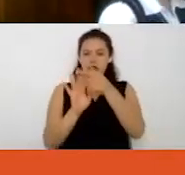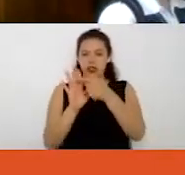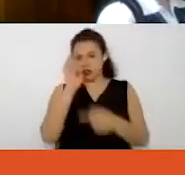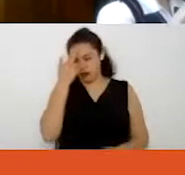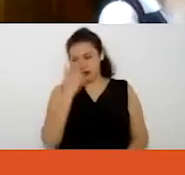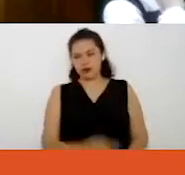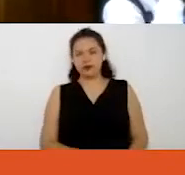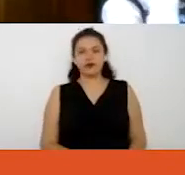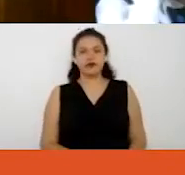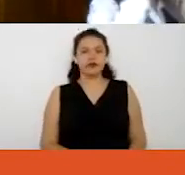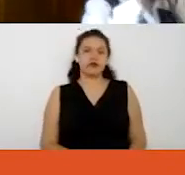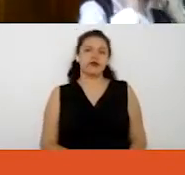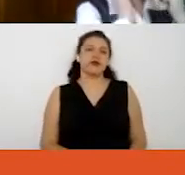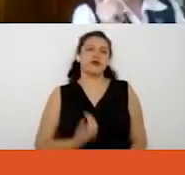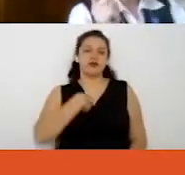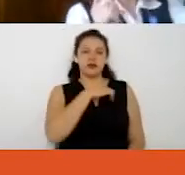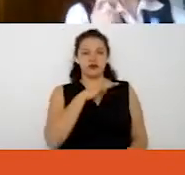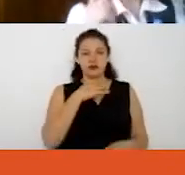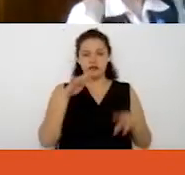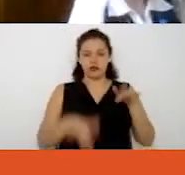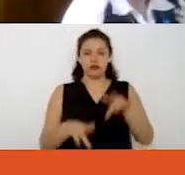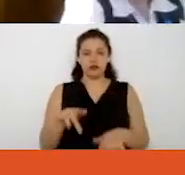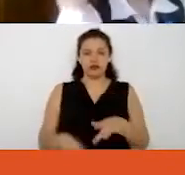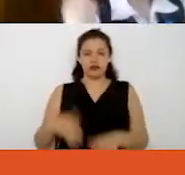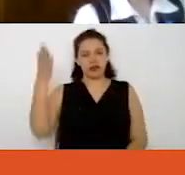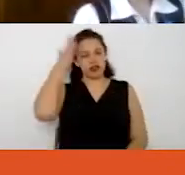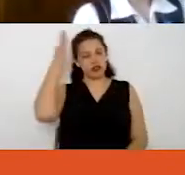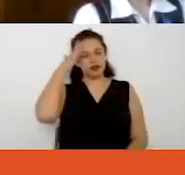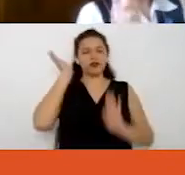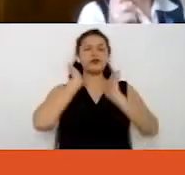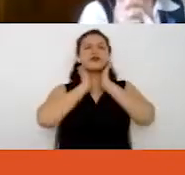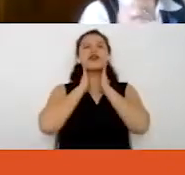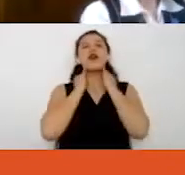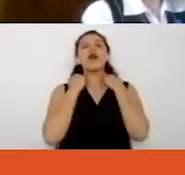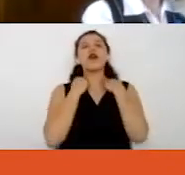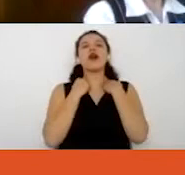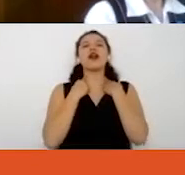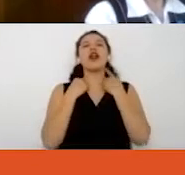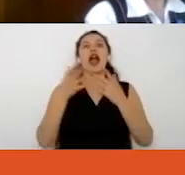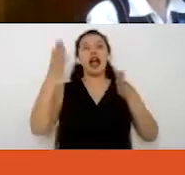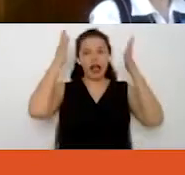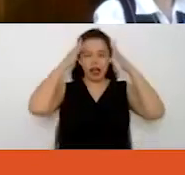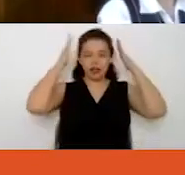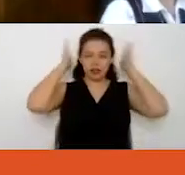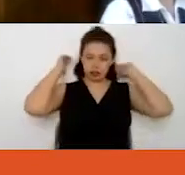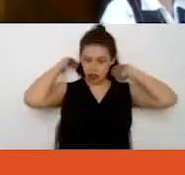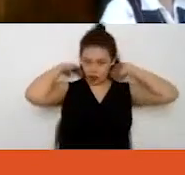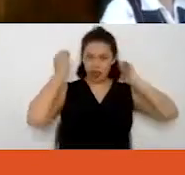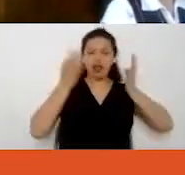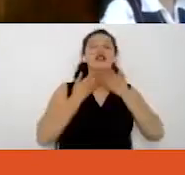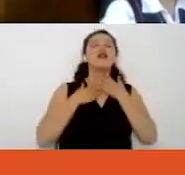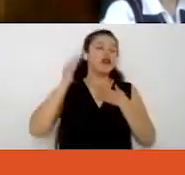Y vamos a ir palpando todo lo que es la cabeza, el cuello, la nuca, pecho,